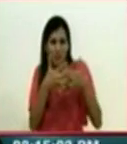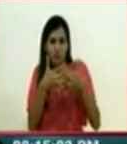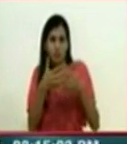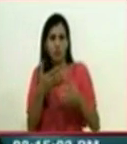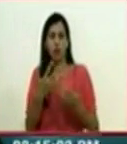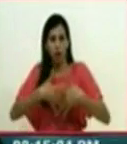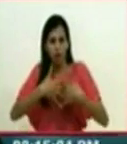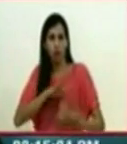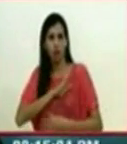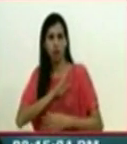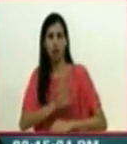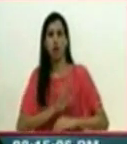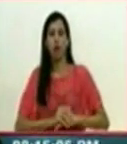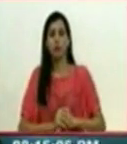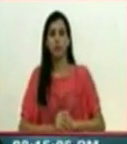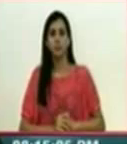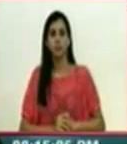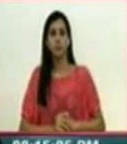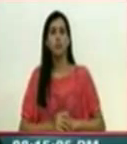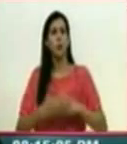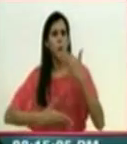que ha venido